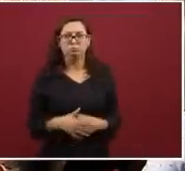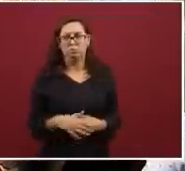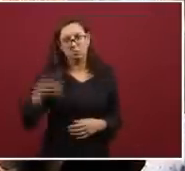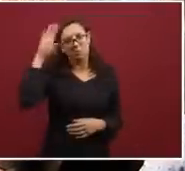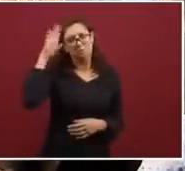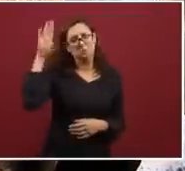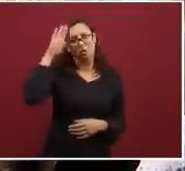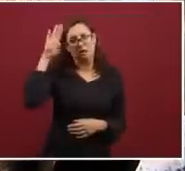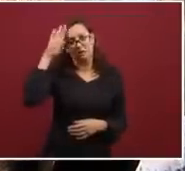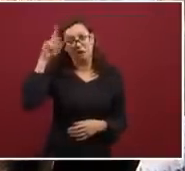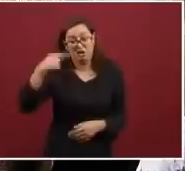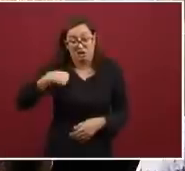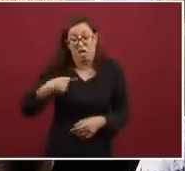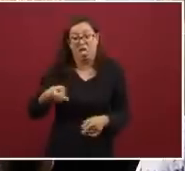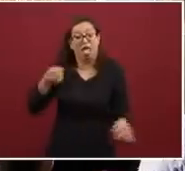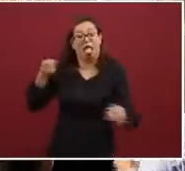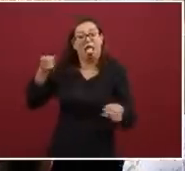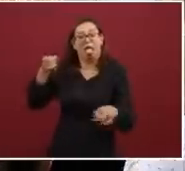cucarles,